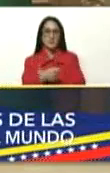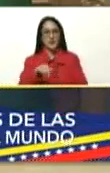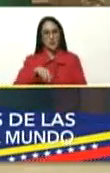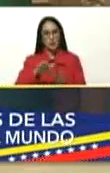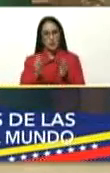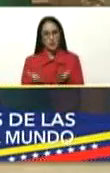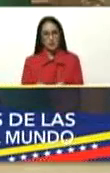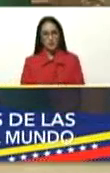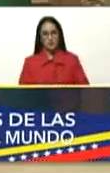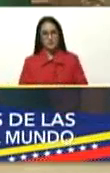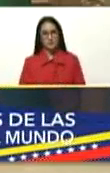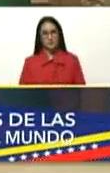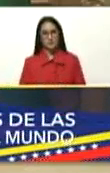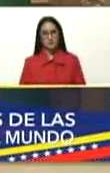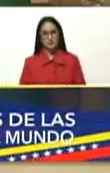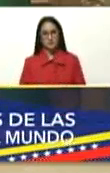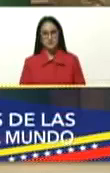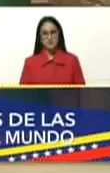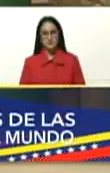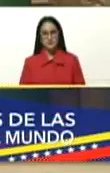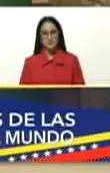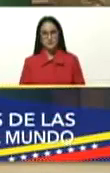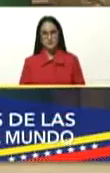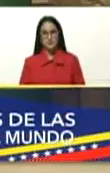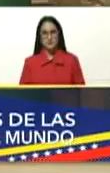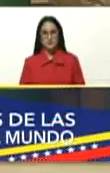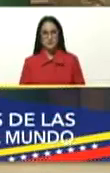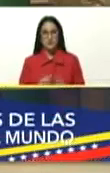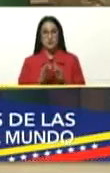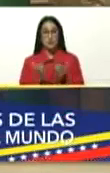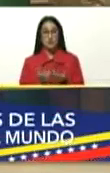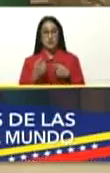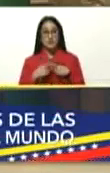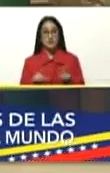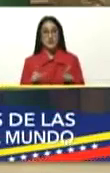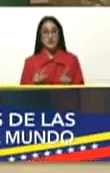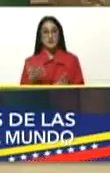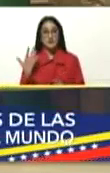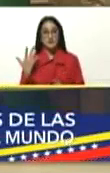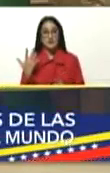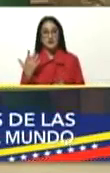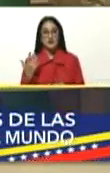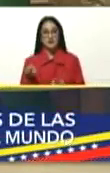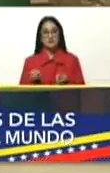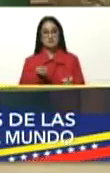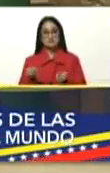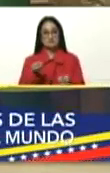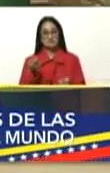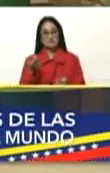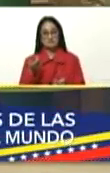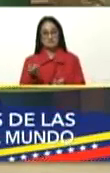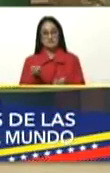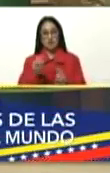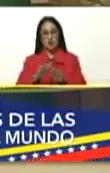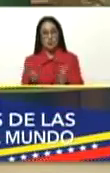Un mundo muy distinto a los viejos hegemonismos